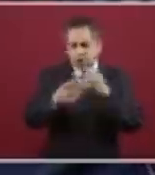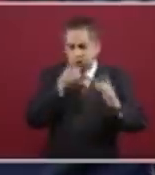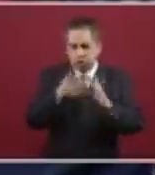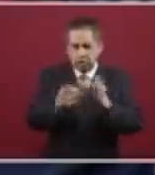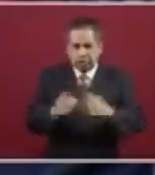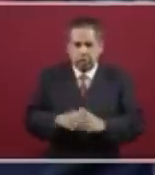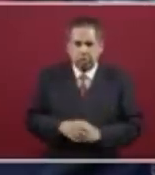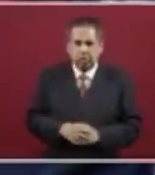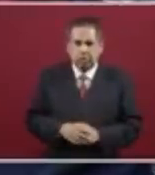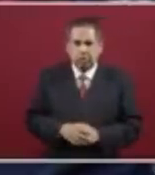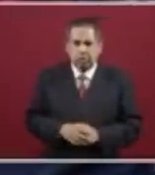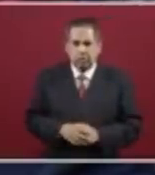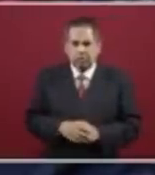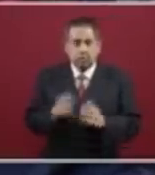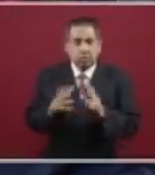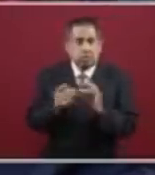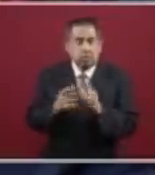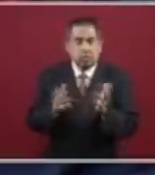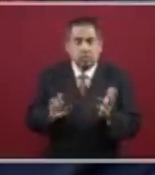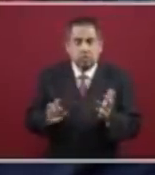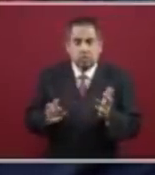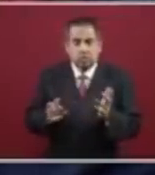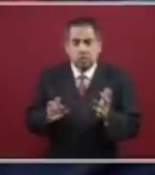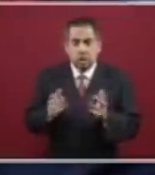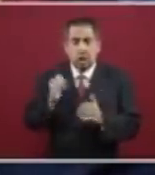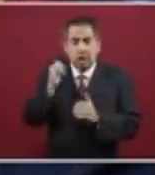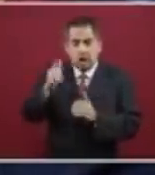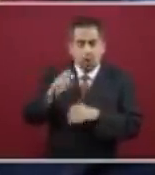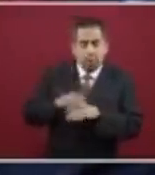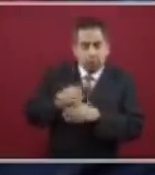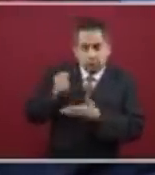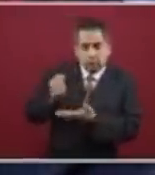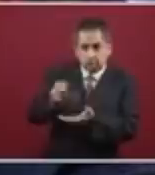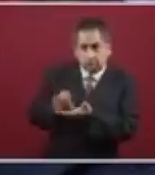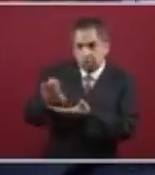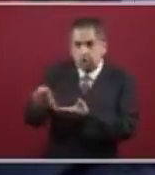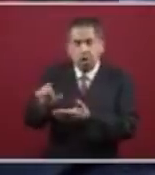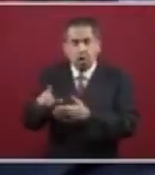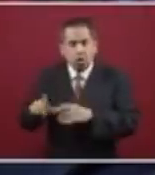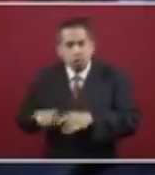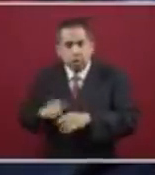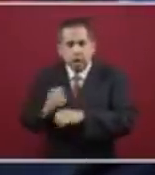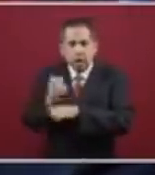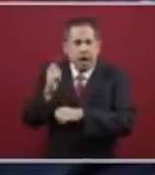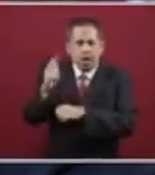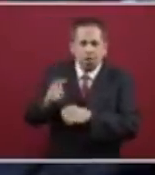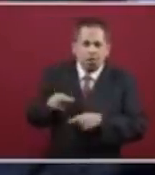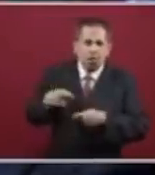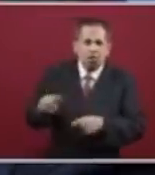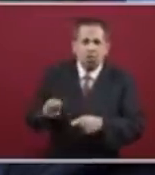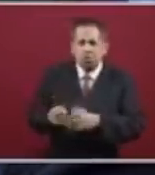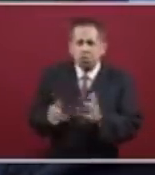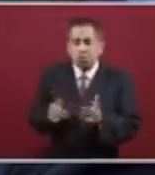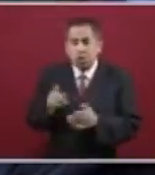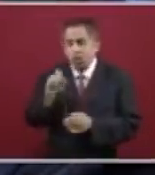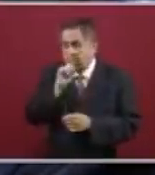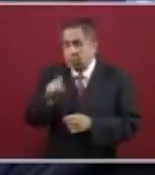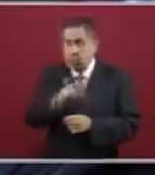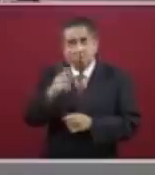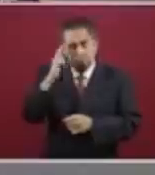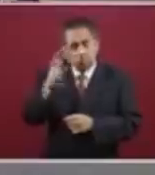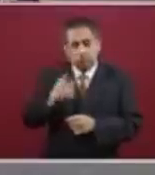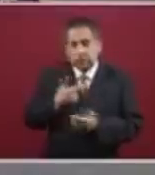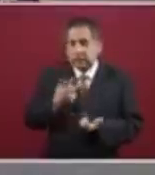Sí, entonces, ¿habrá más recursos para los estados o alguna cosa por el estilo? Porque sí, ellos mismos reconocen que